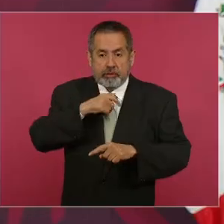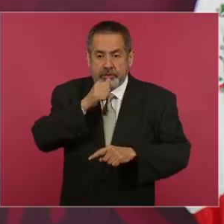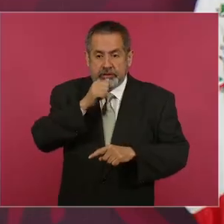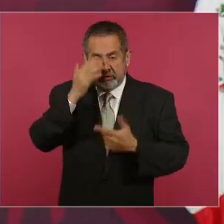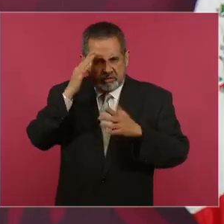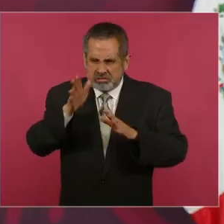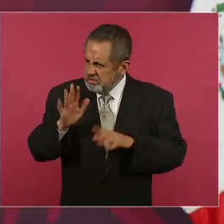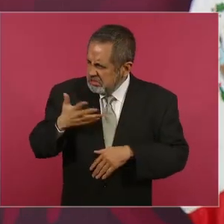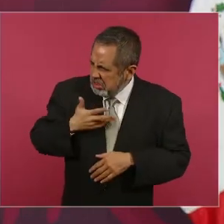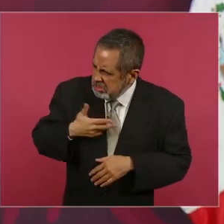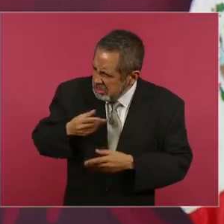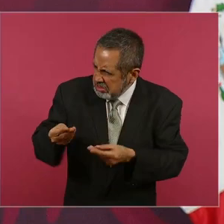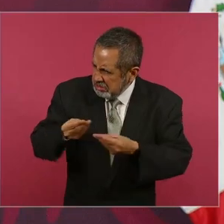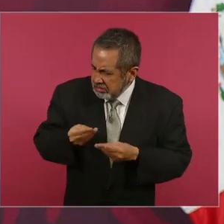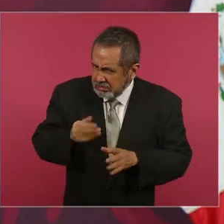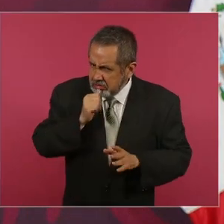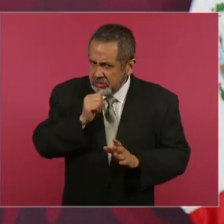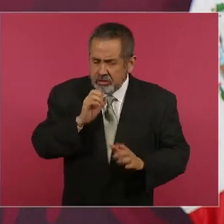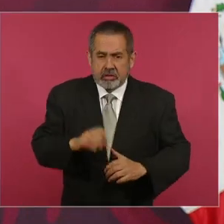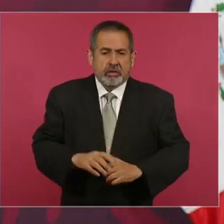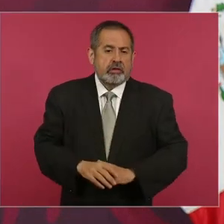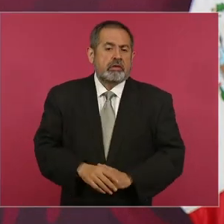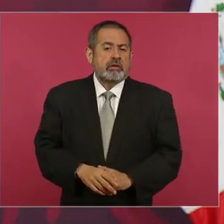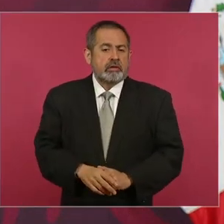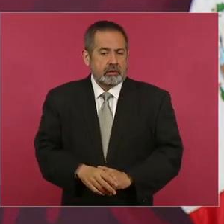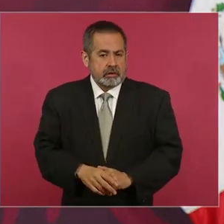No sé si ya lo enviaron.